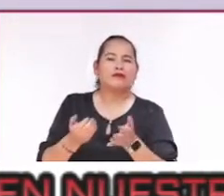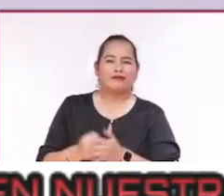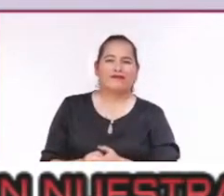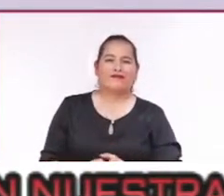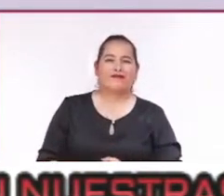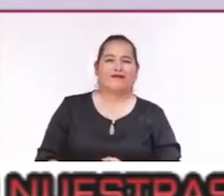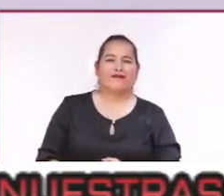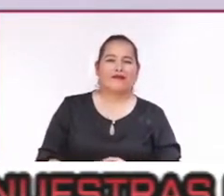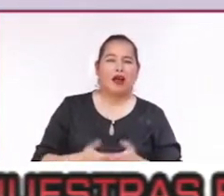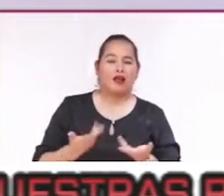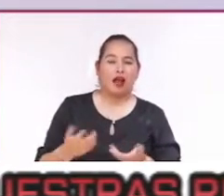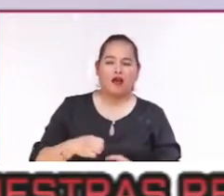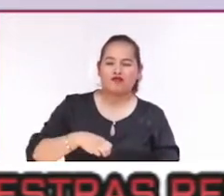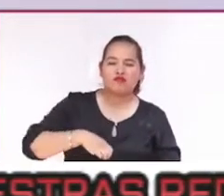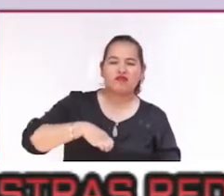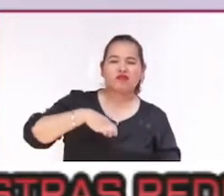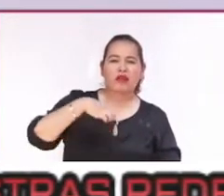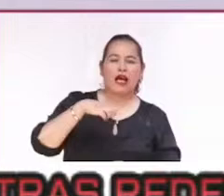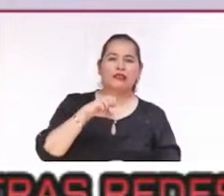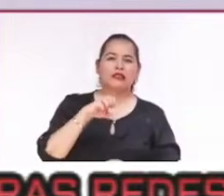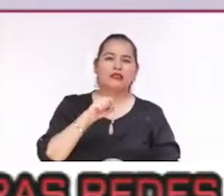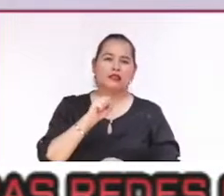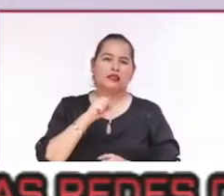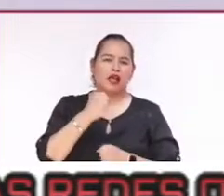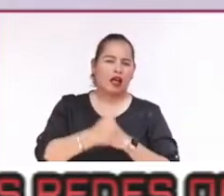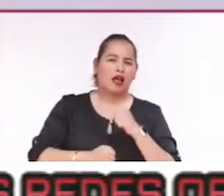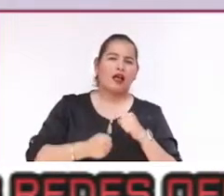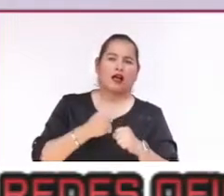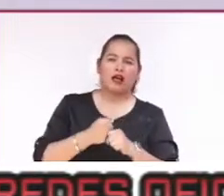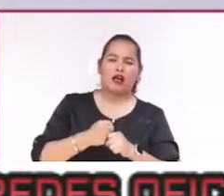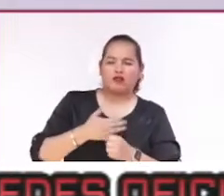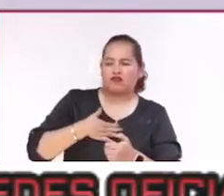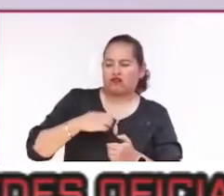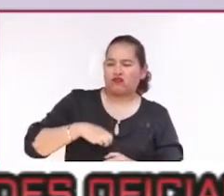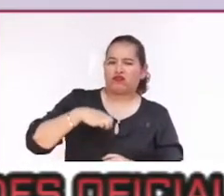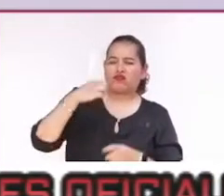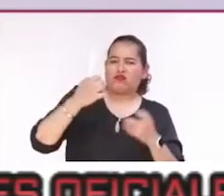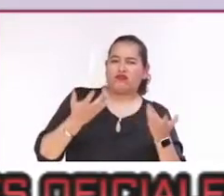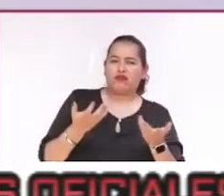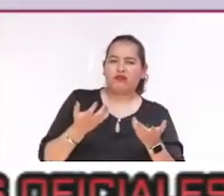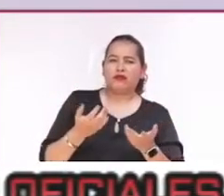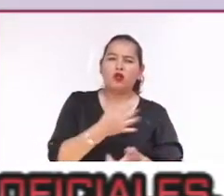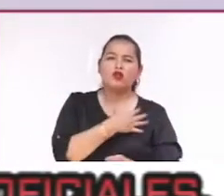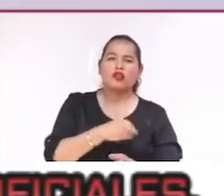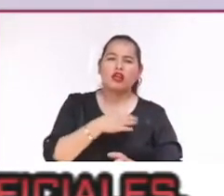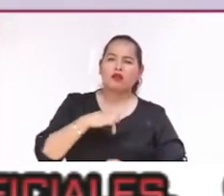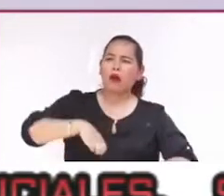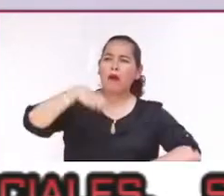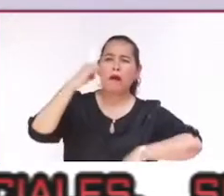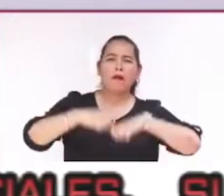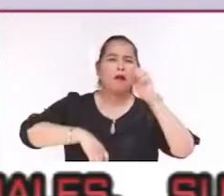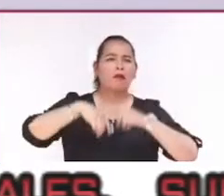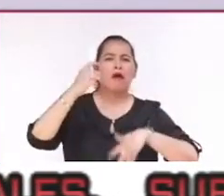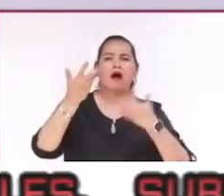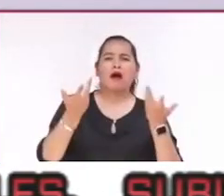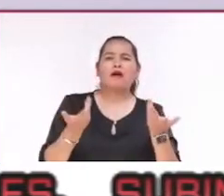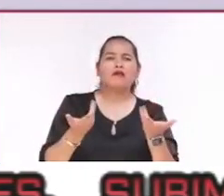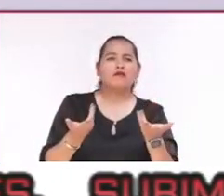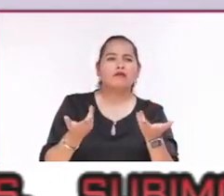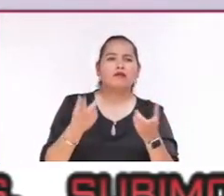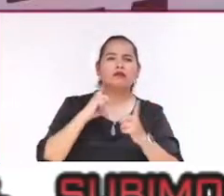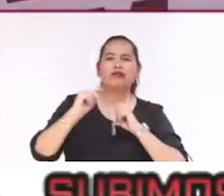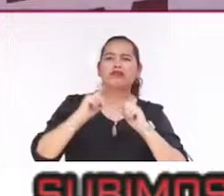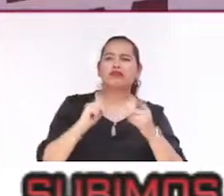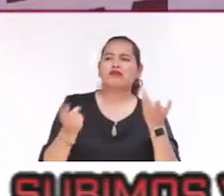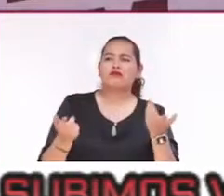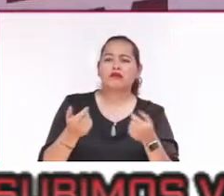Llegan a los 60 años, o llegamos a los 60 años. Ya los hijos ya crecieron. ¿Y ahora quién